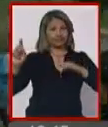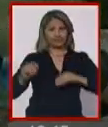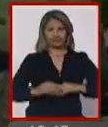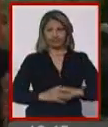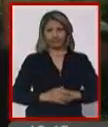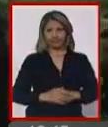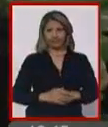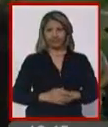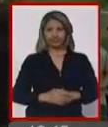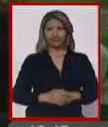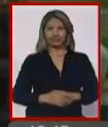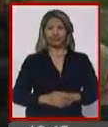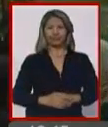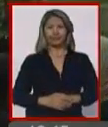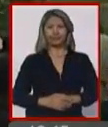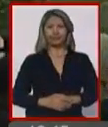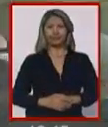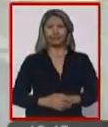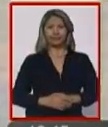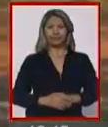fuga.